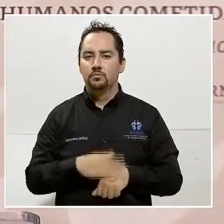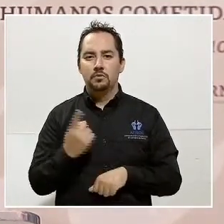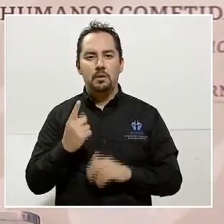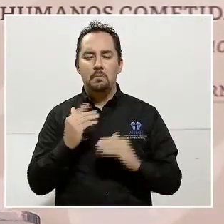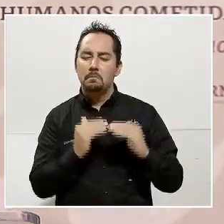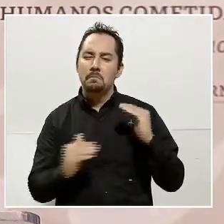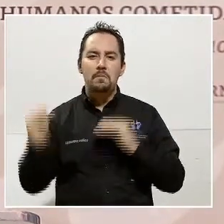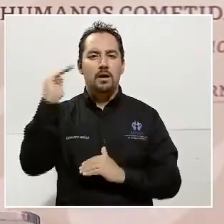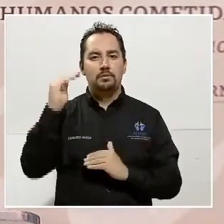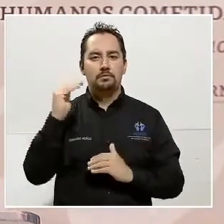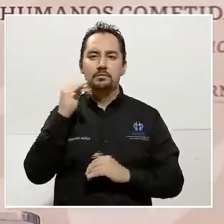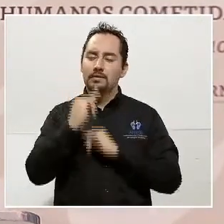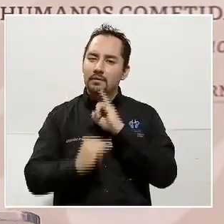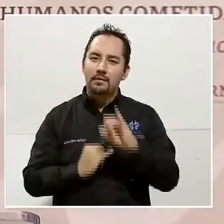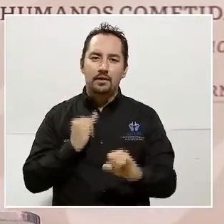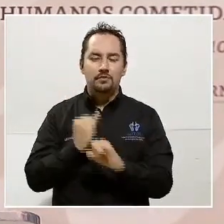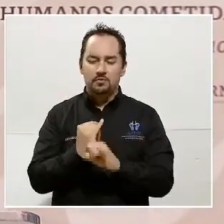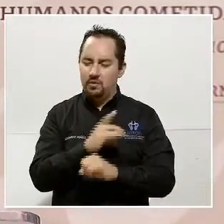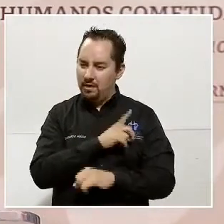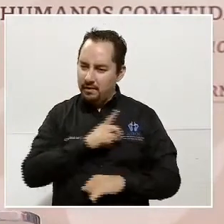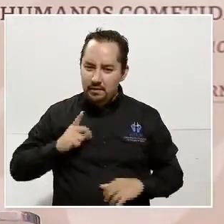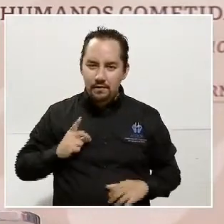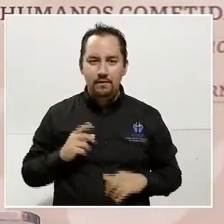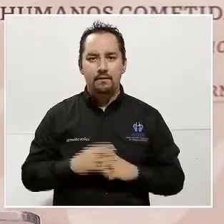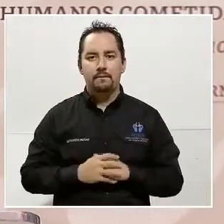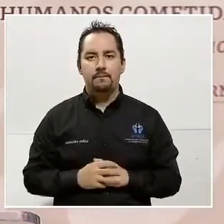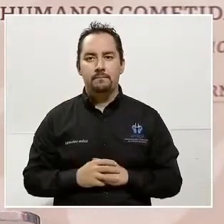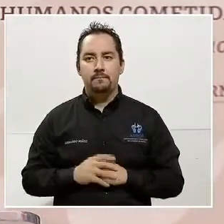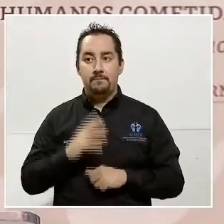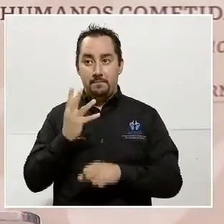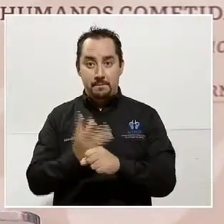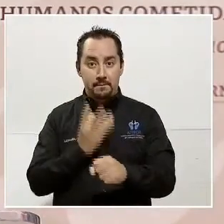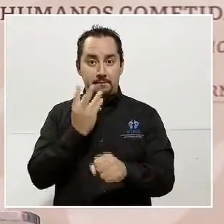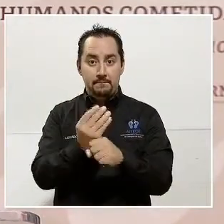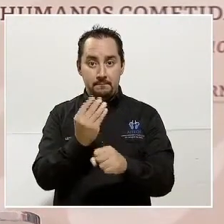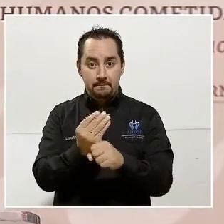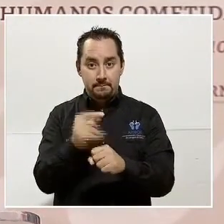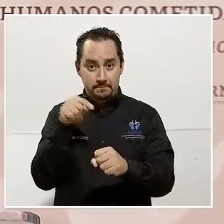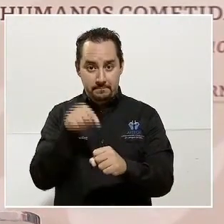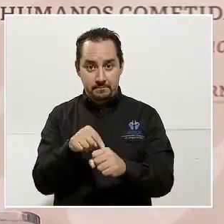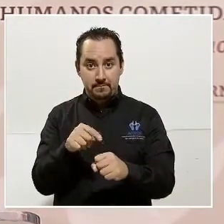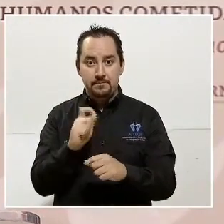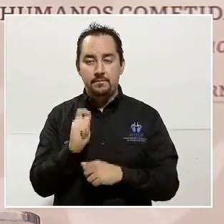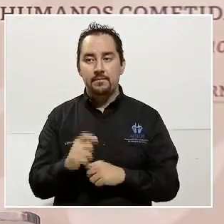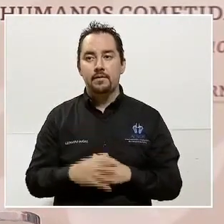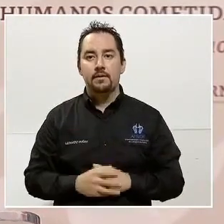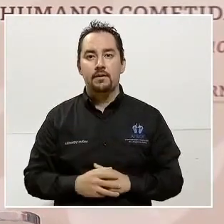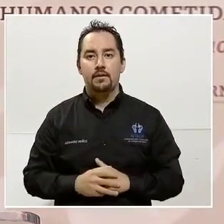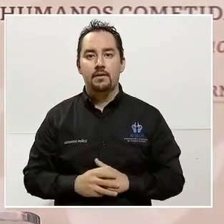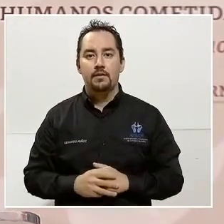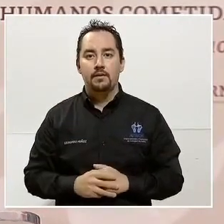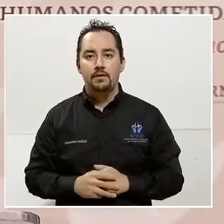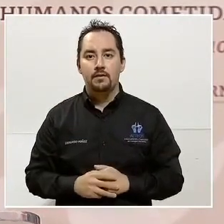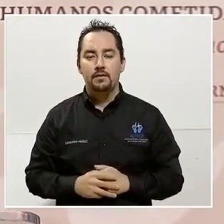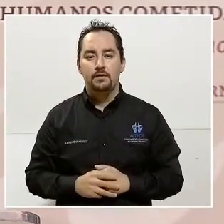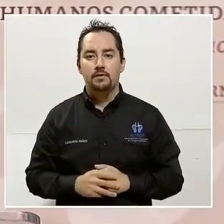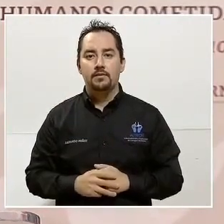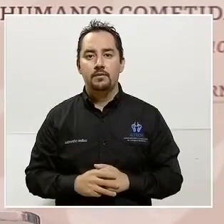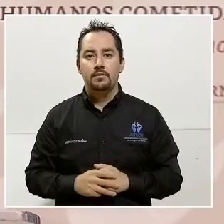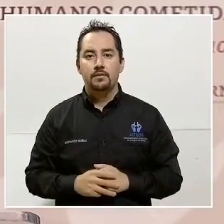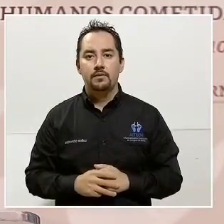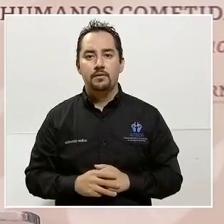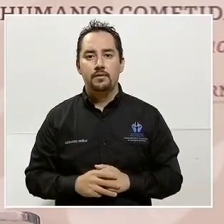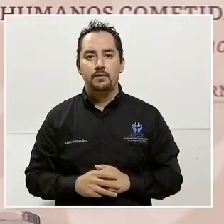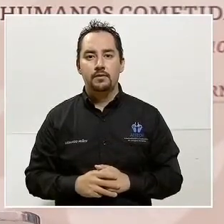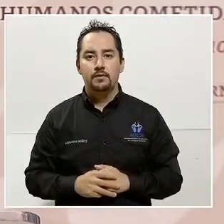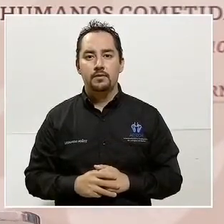estándares internacionales. En el plan de reparaciones se refleja la acumulación de generaciones